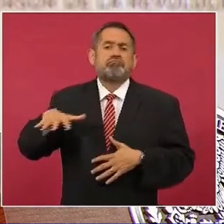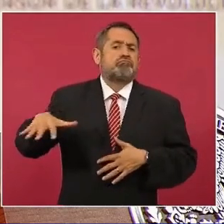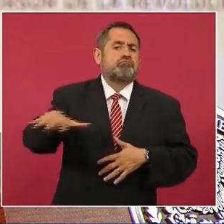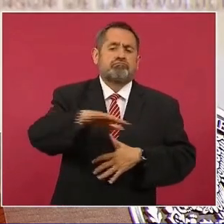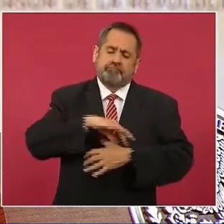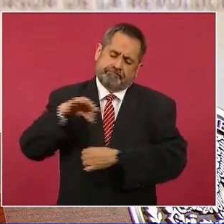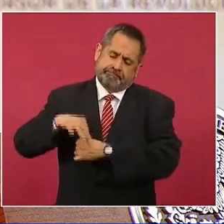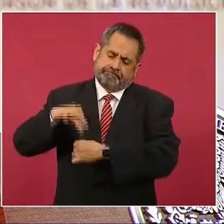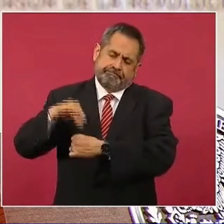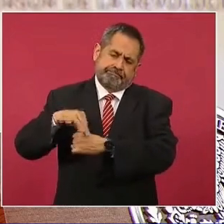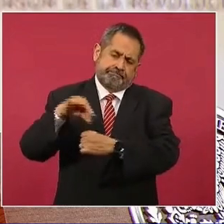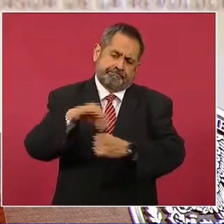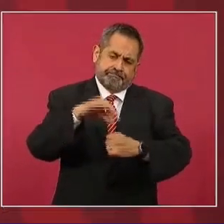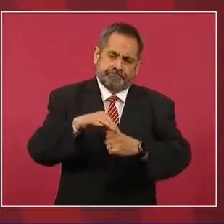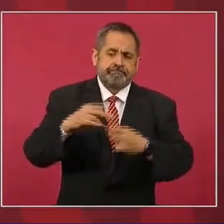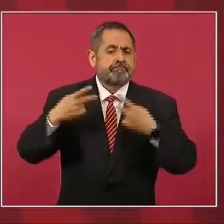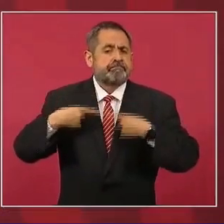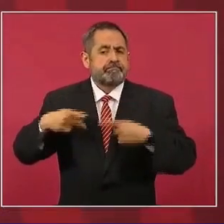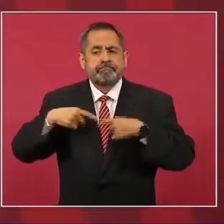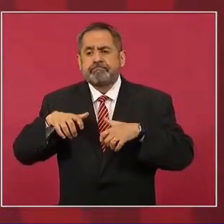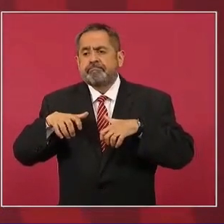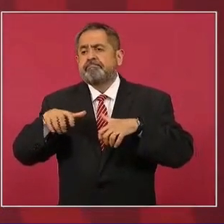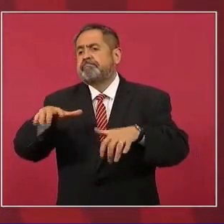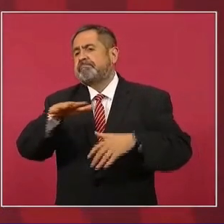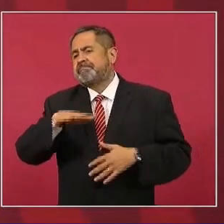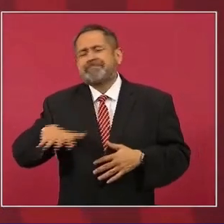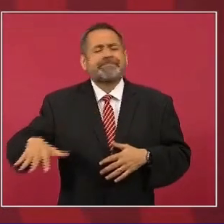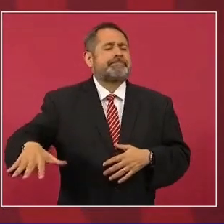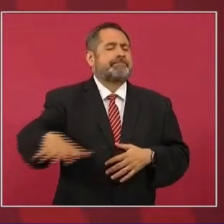Fue el pueblo el que nos eligió,